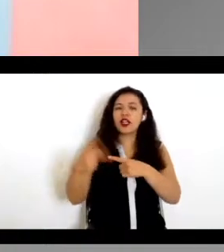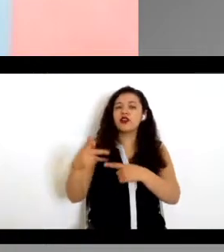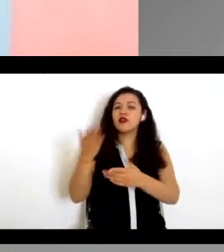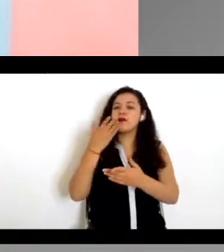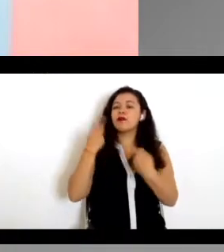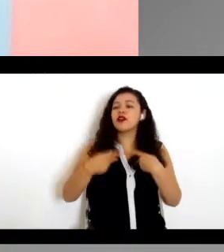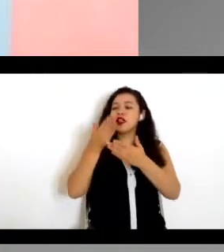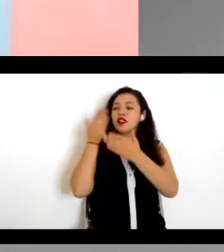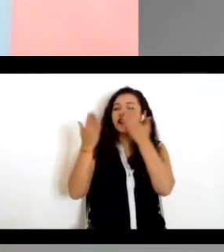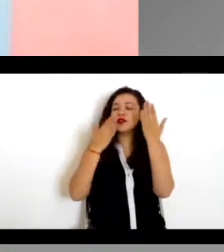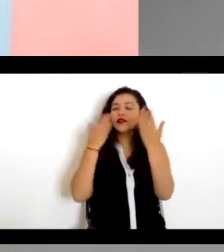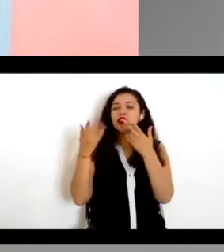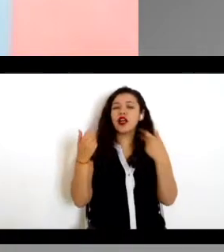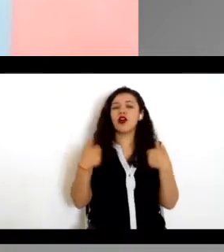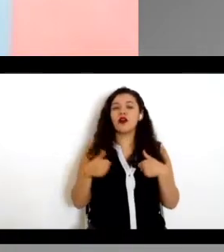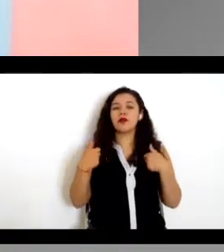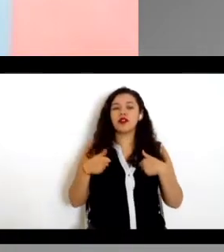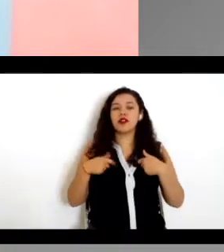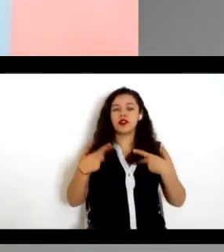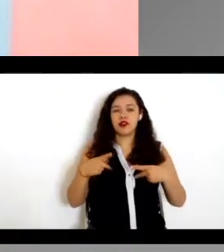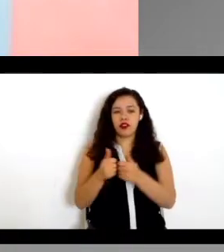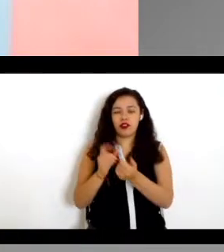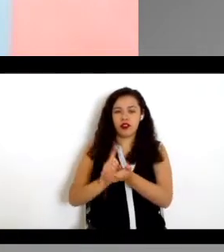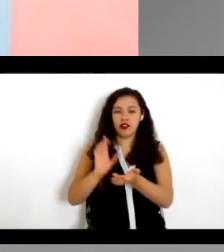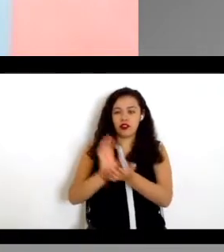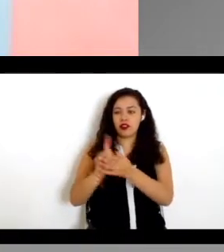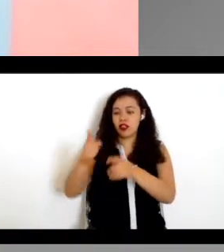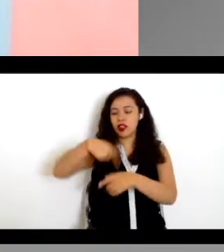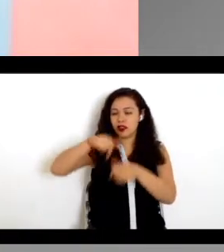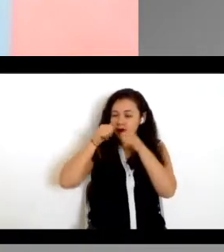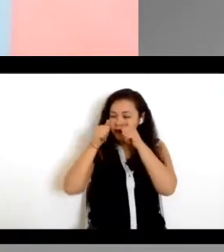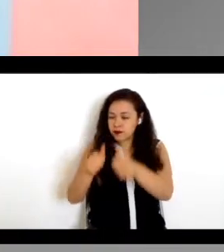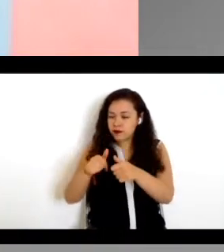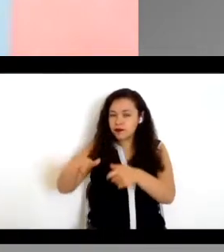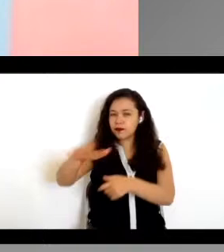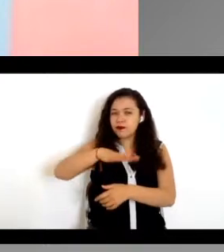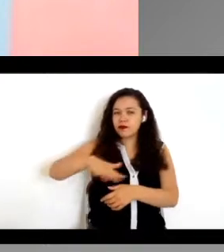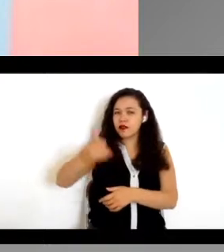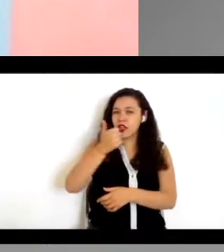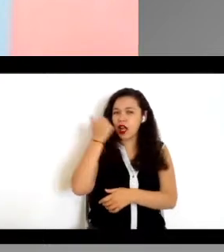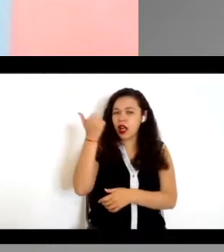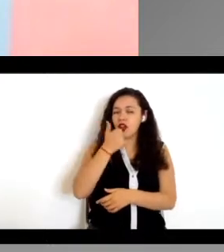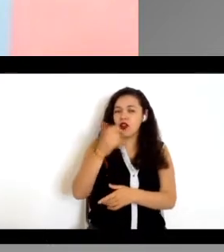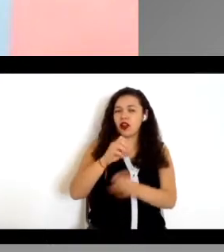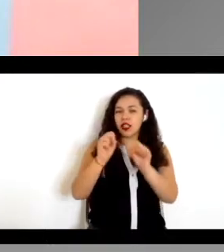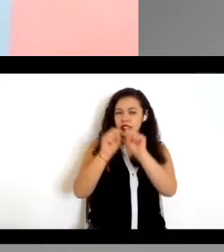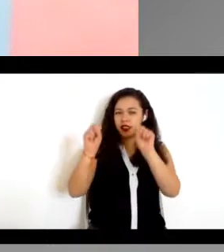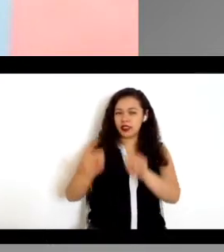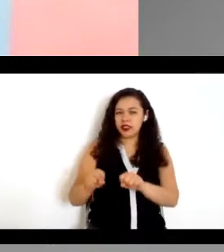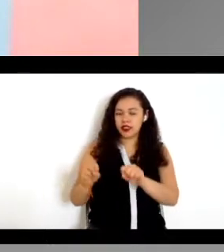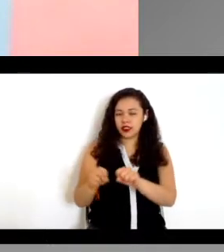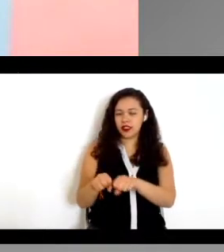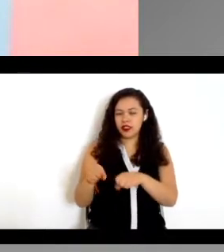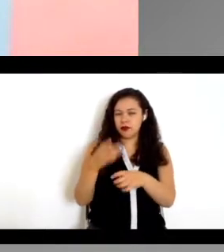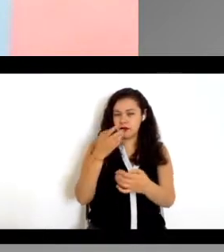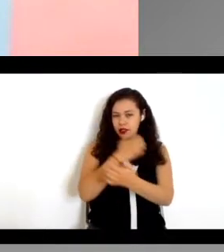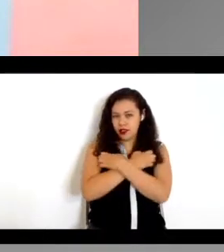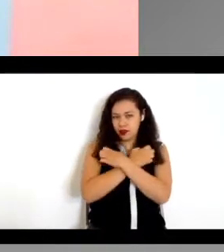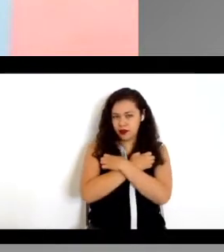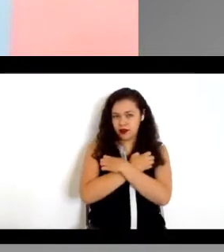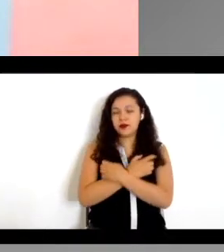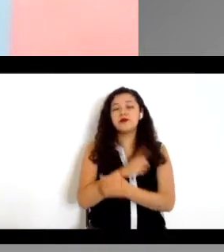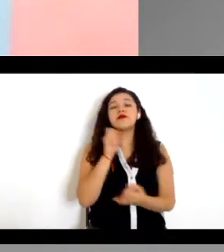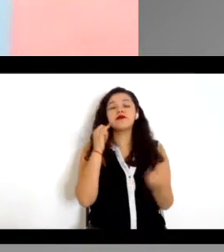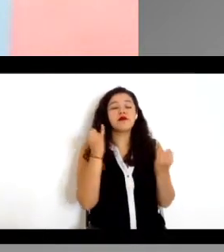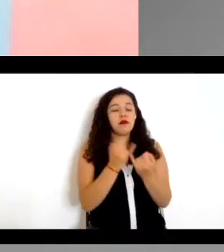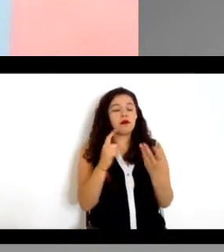discapacidad, aquellos que integran la plantilla de los alumnados en los diversos sistemas educativos. También consultar el trabajo en las